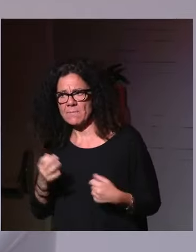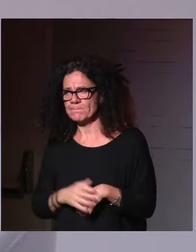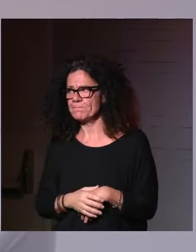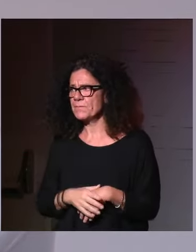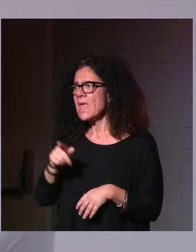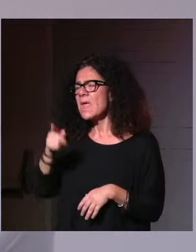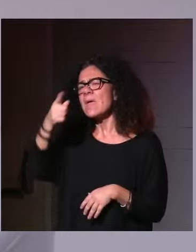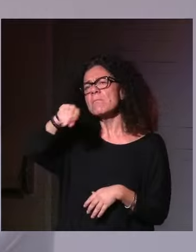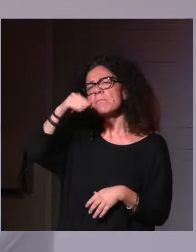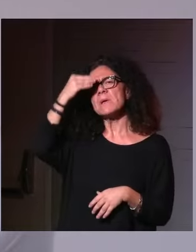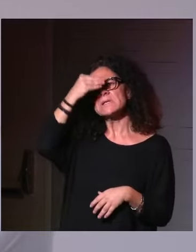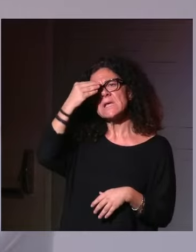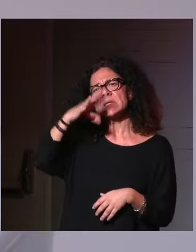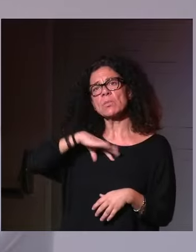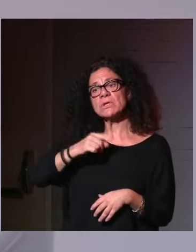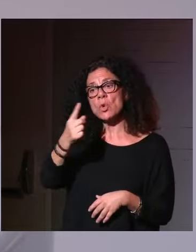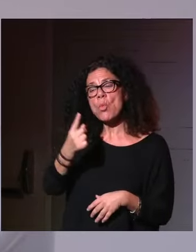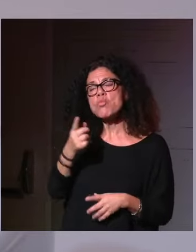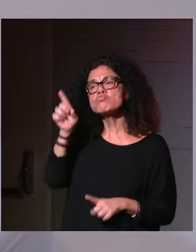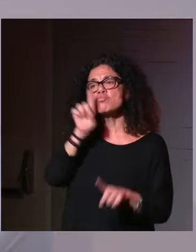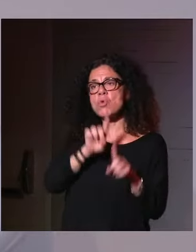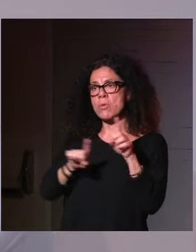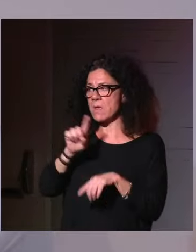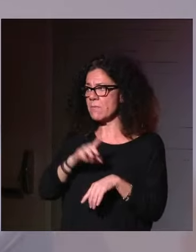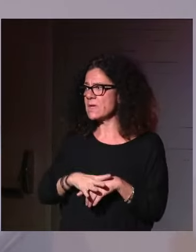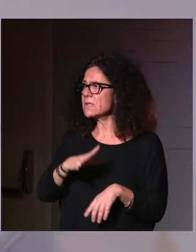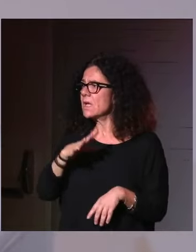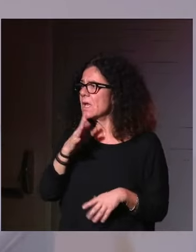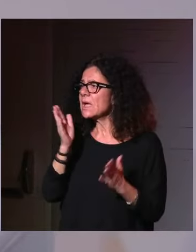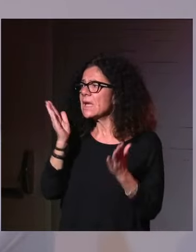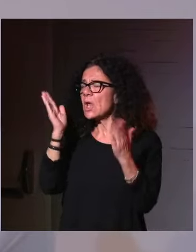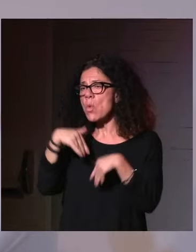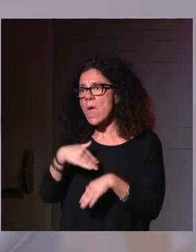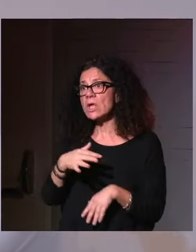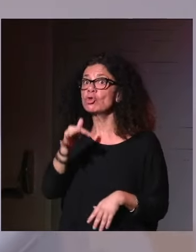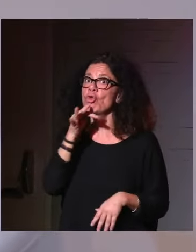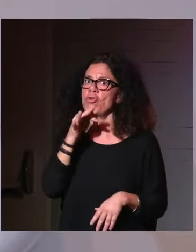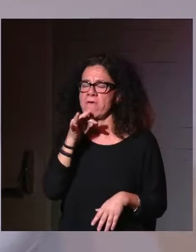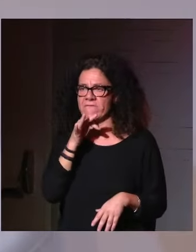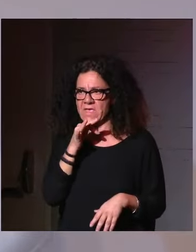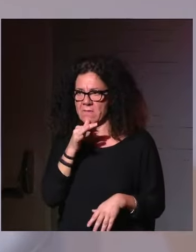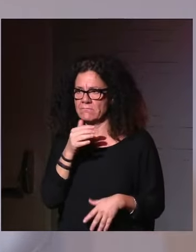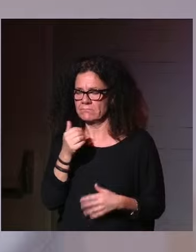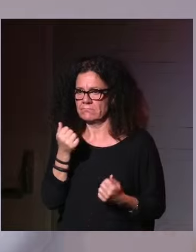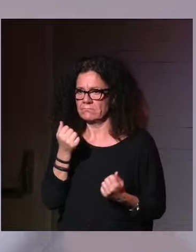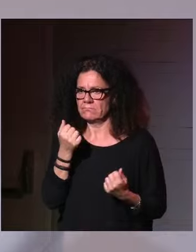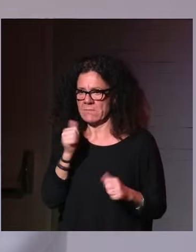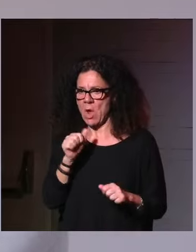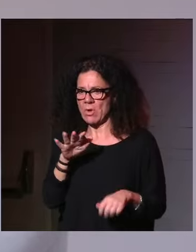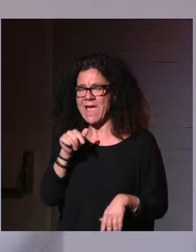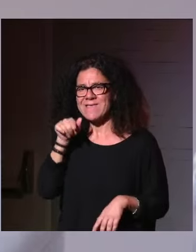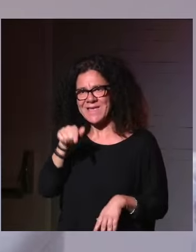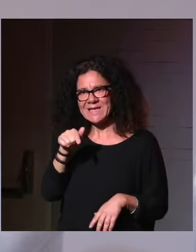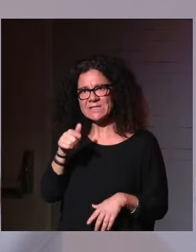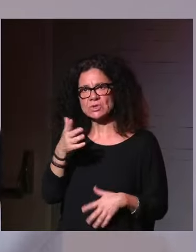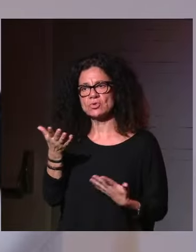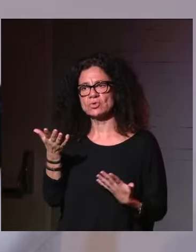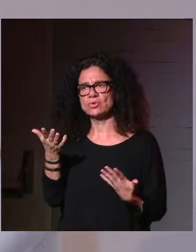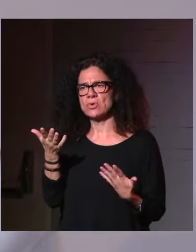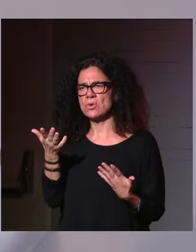creéis que quizá uno de los problemas es que no hay aún a pesar de de que existen estos